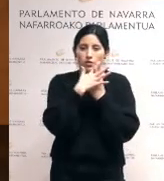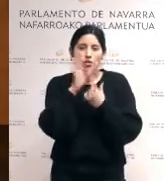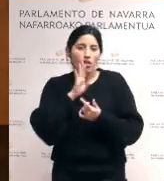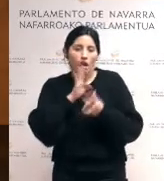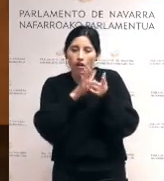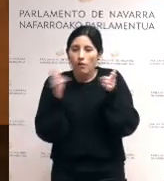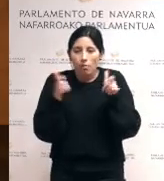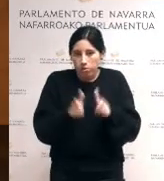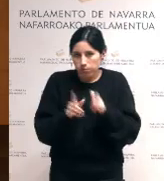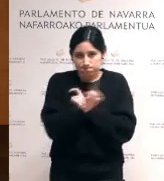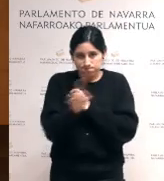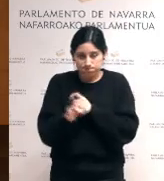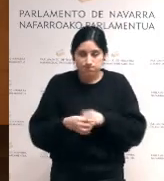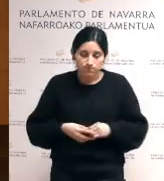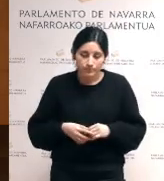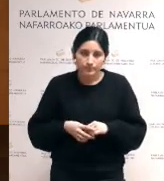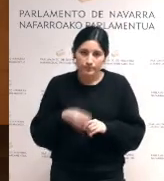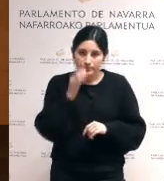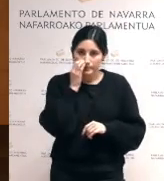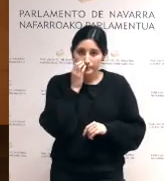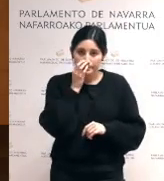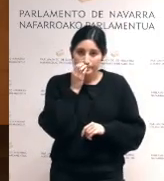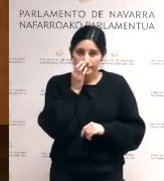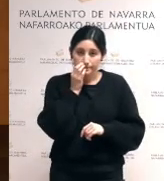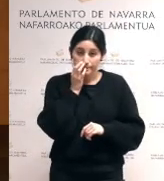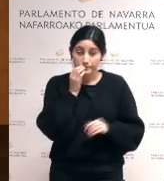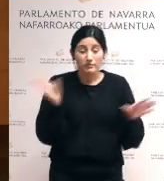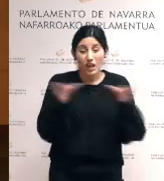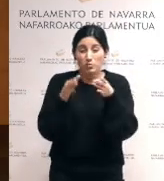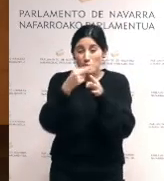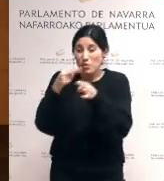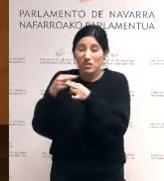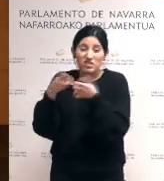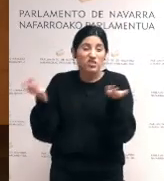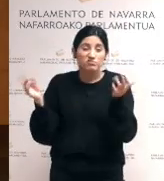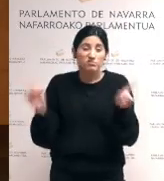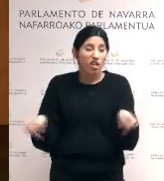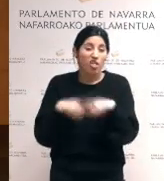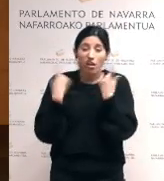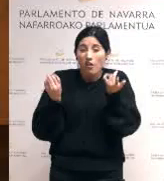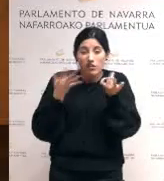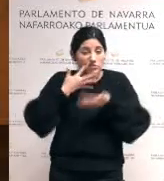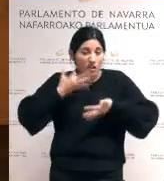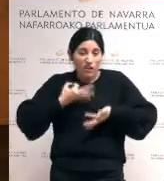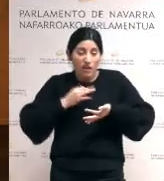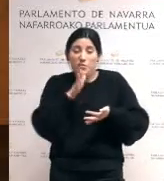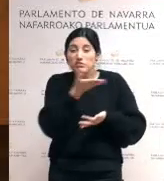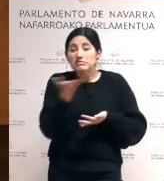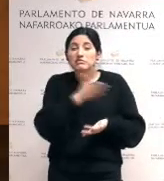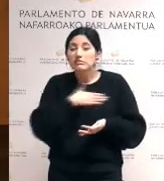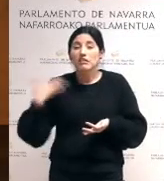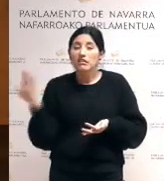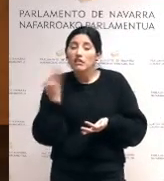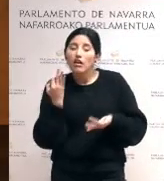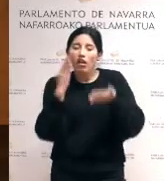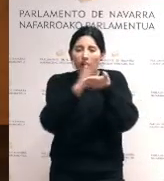problemas de los navarros a estos partidos les importan un comino. Lo que les importa es seguir polarizando a la sociedad,